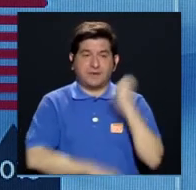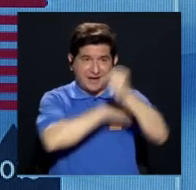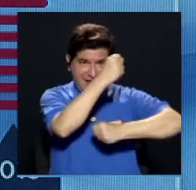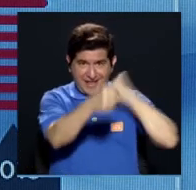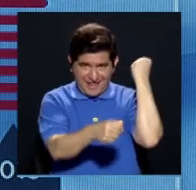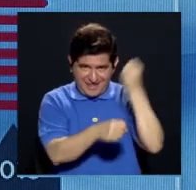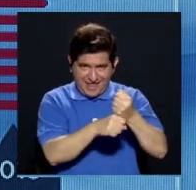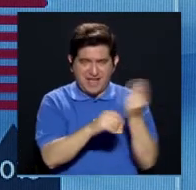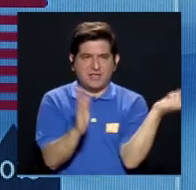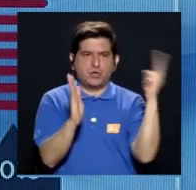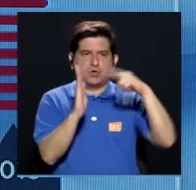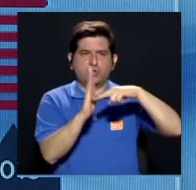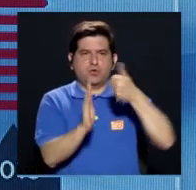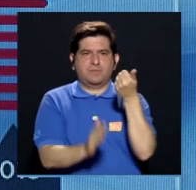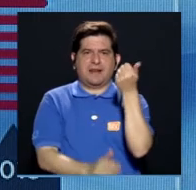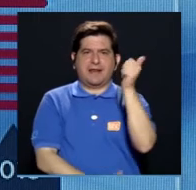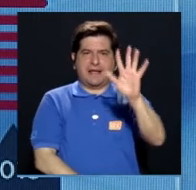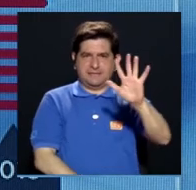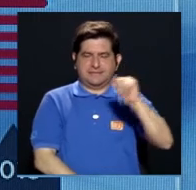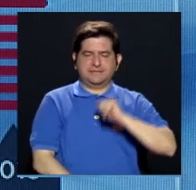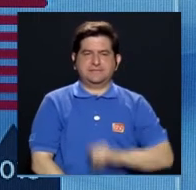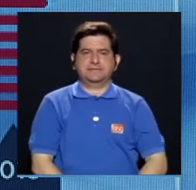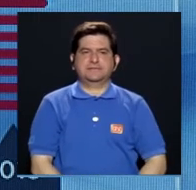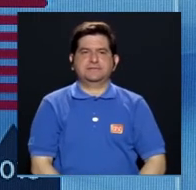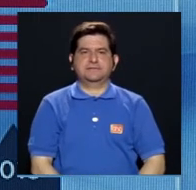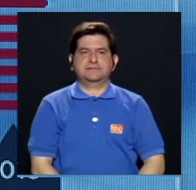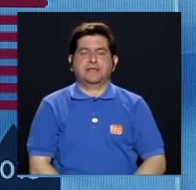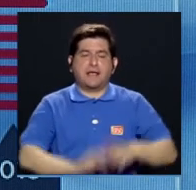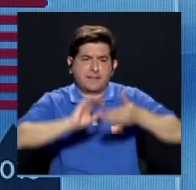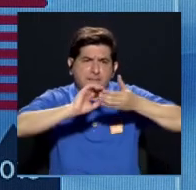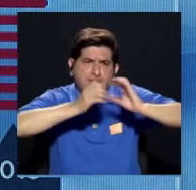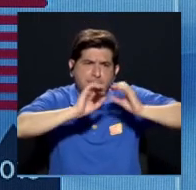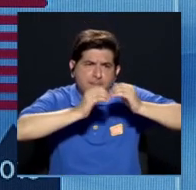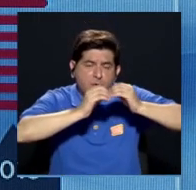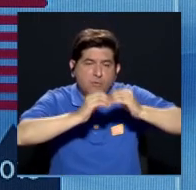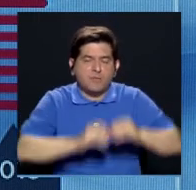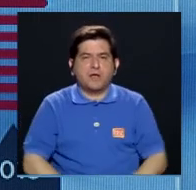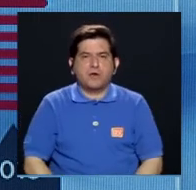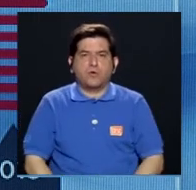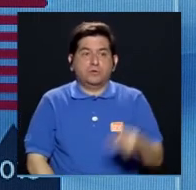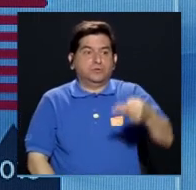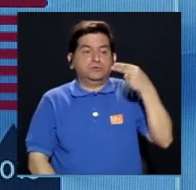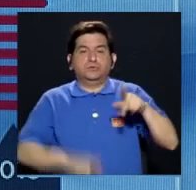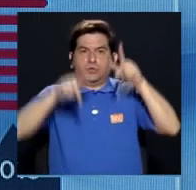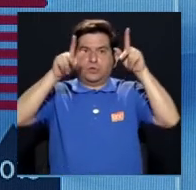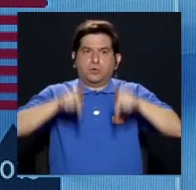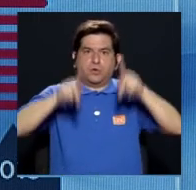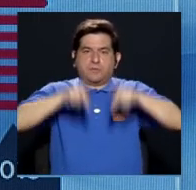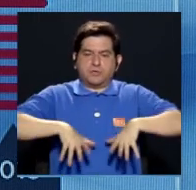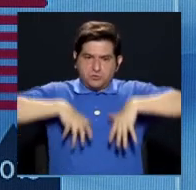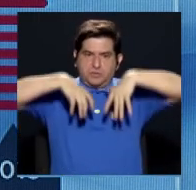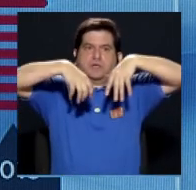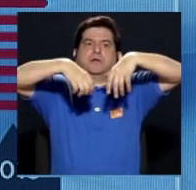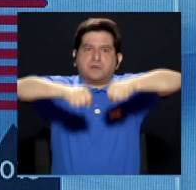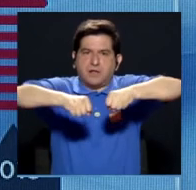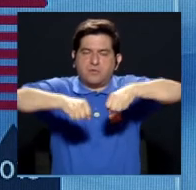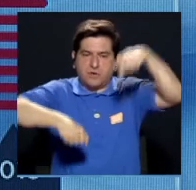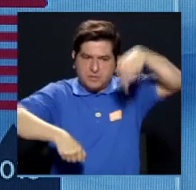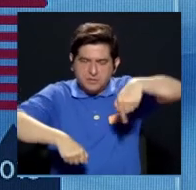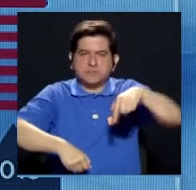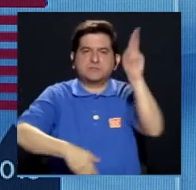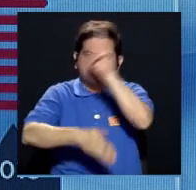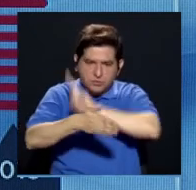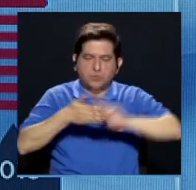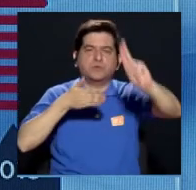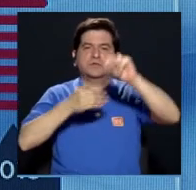año 2015 tuvimos una cantidad récord de personas que se graduaron de